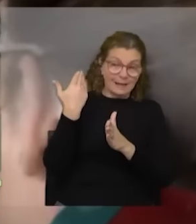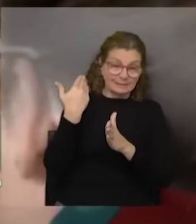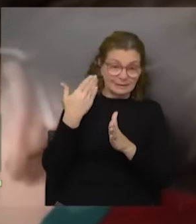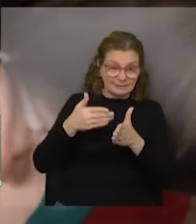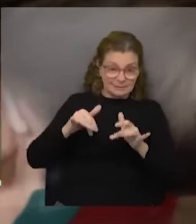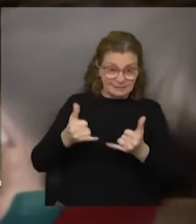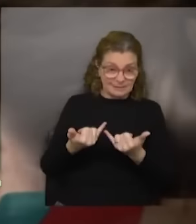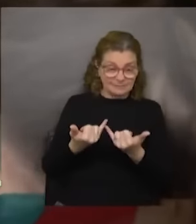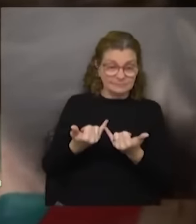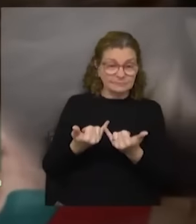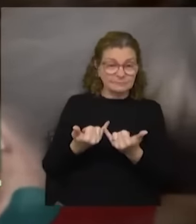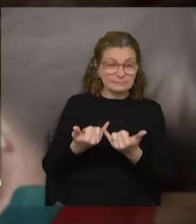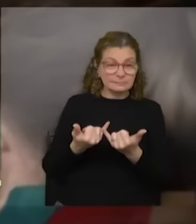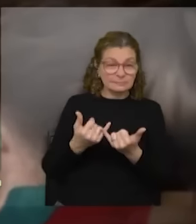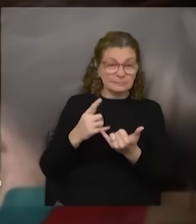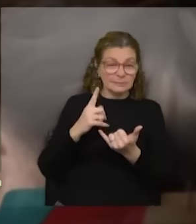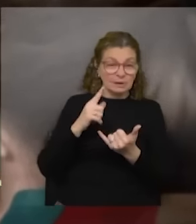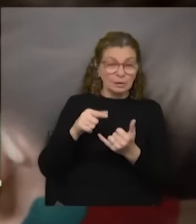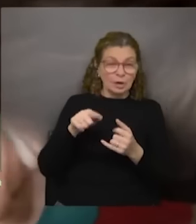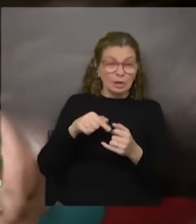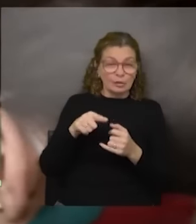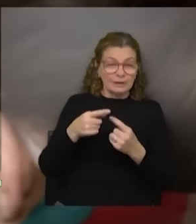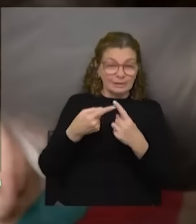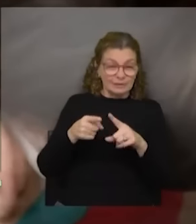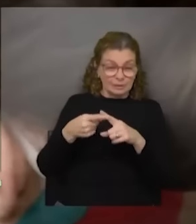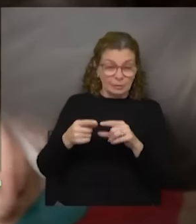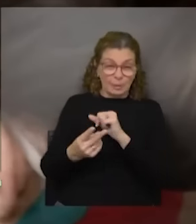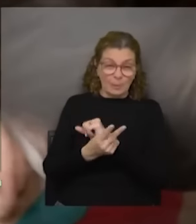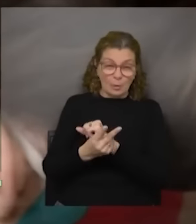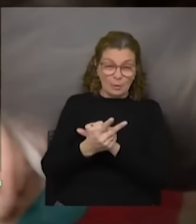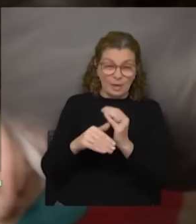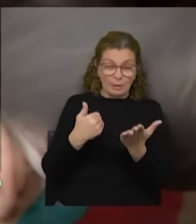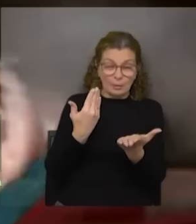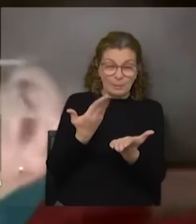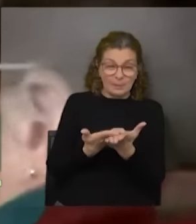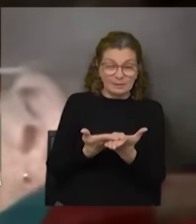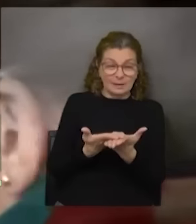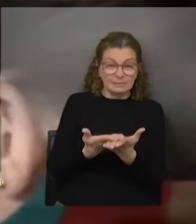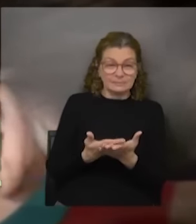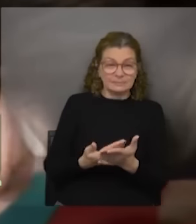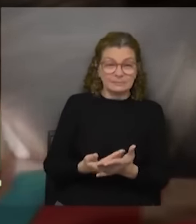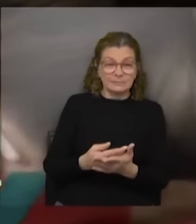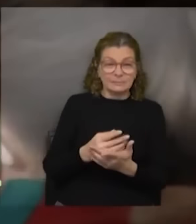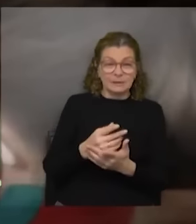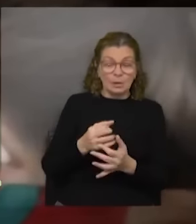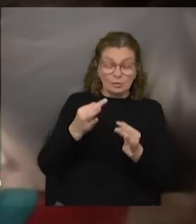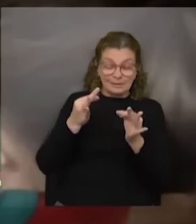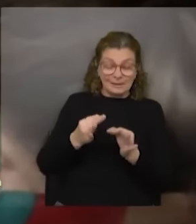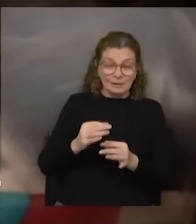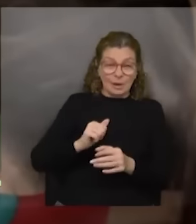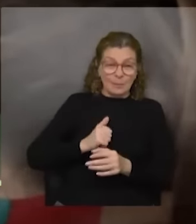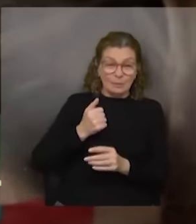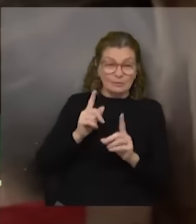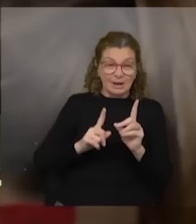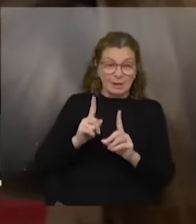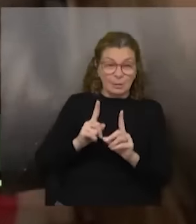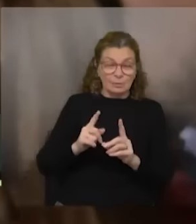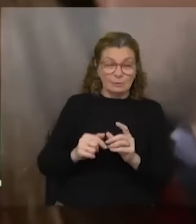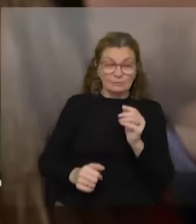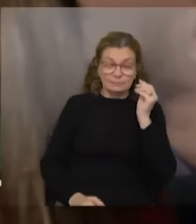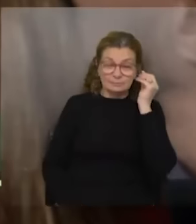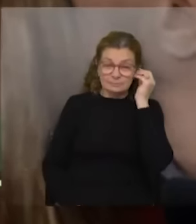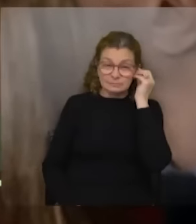atrás muy larga duración donde hay cosas que hay que tener mucho cuidado y plantearlas con con seriedad Y aprovechar la